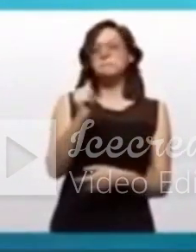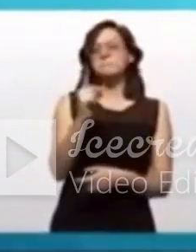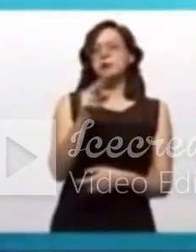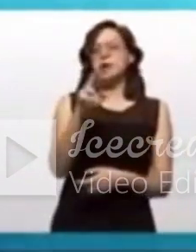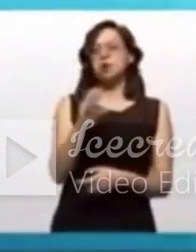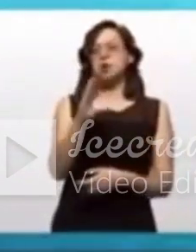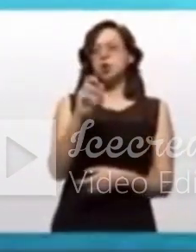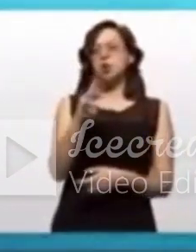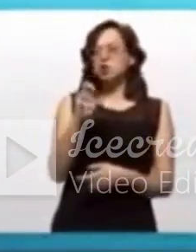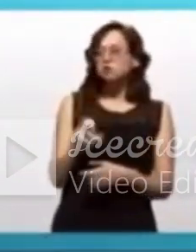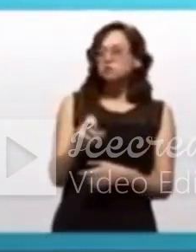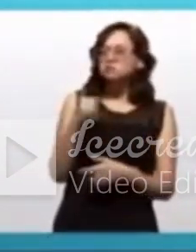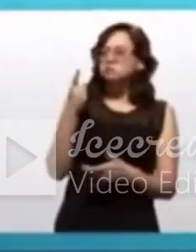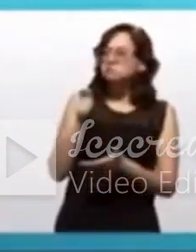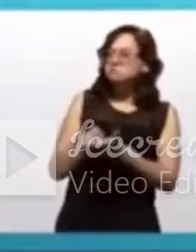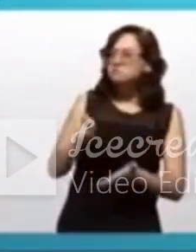silencio.